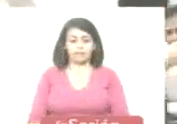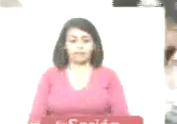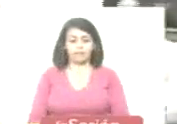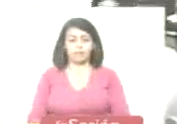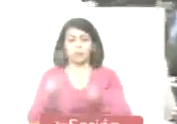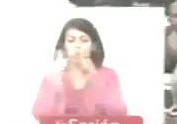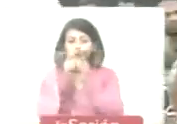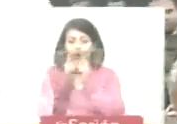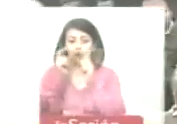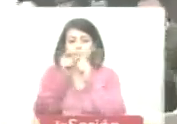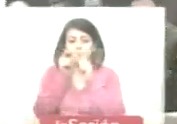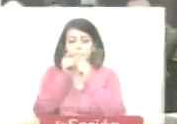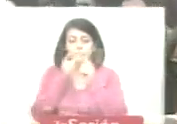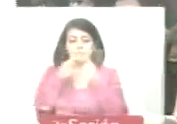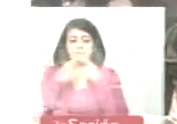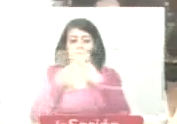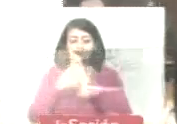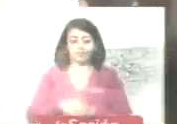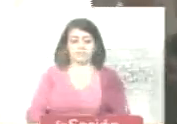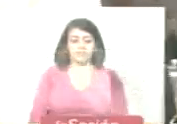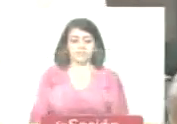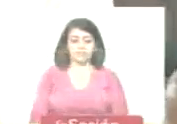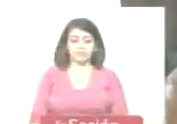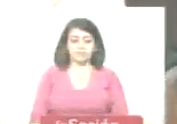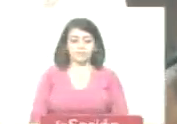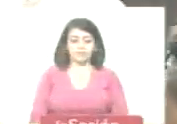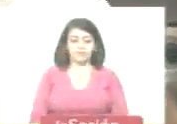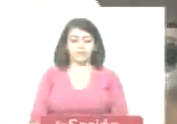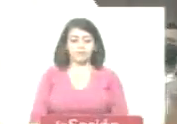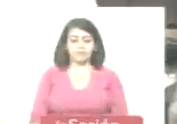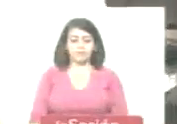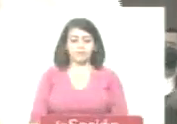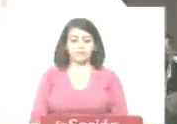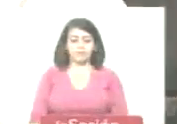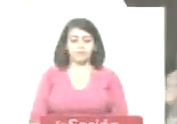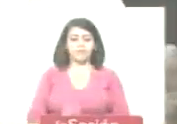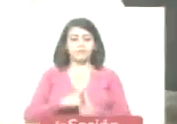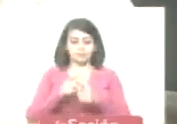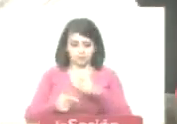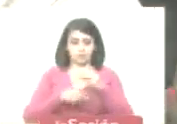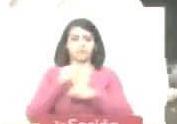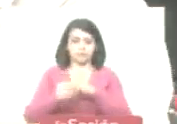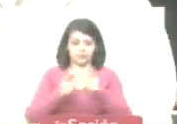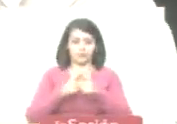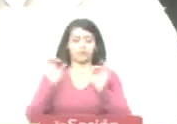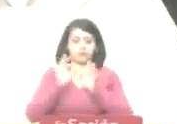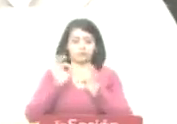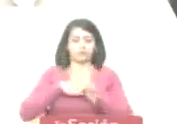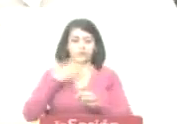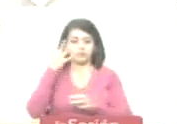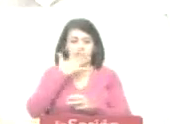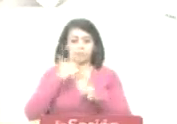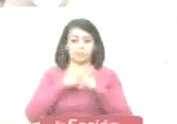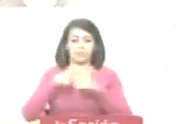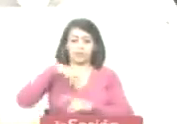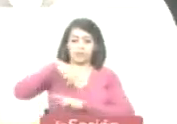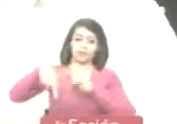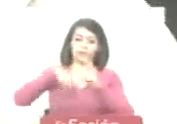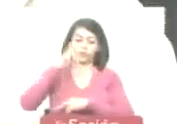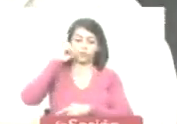Comentario en relación a ese punto. Aquí nadie puede dudar de que ha sido la